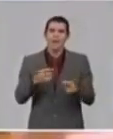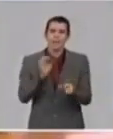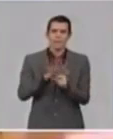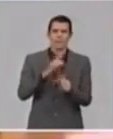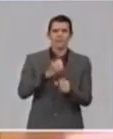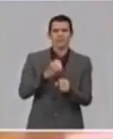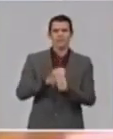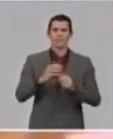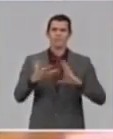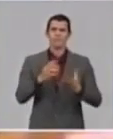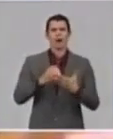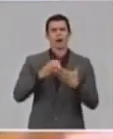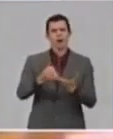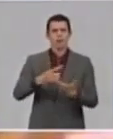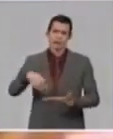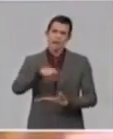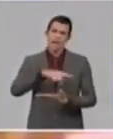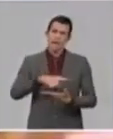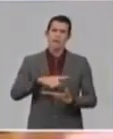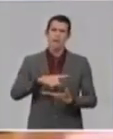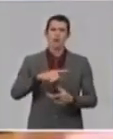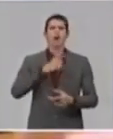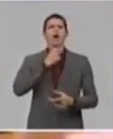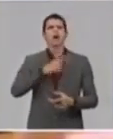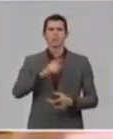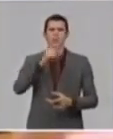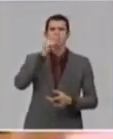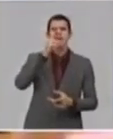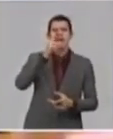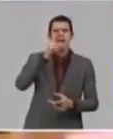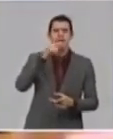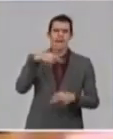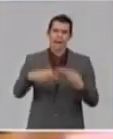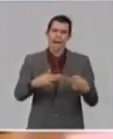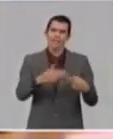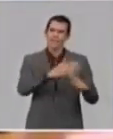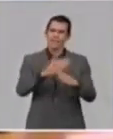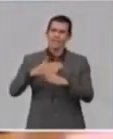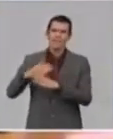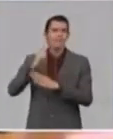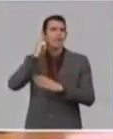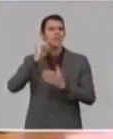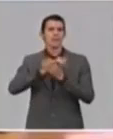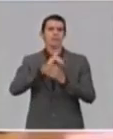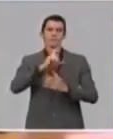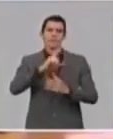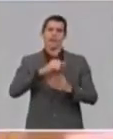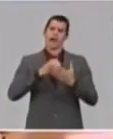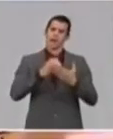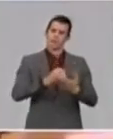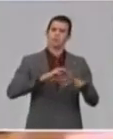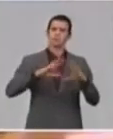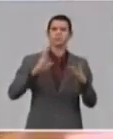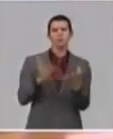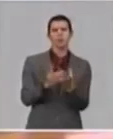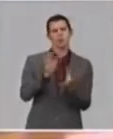que de manera voluntaria y solidaria están contribuyendo en la prestación de este servicio para